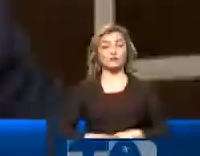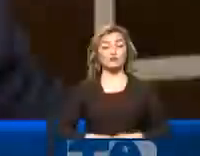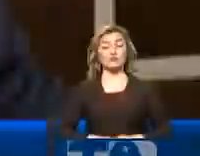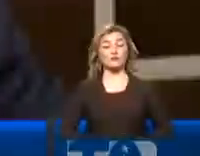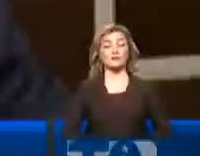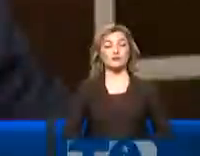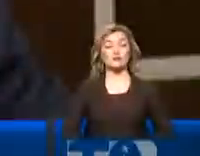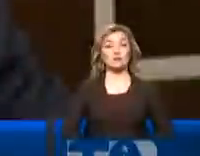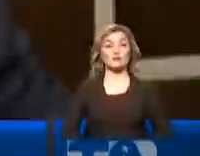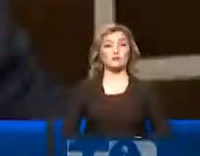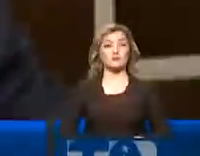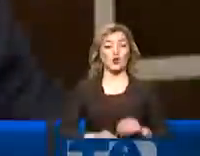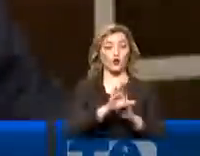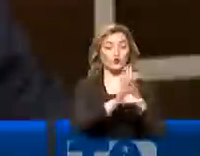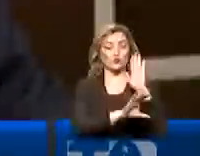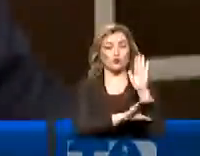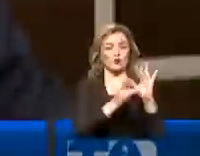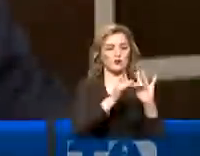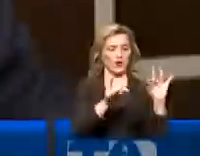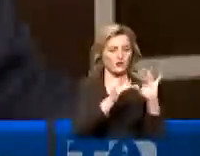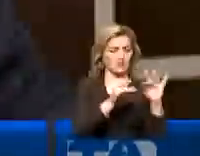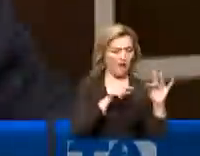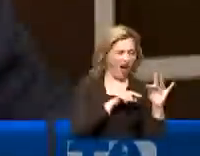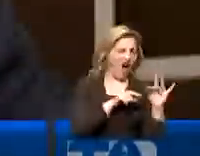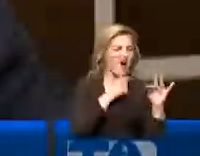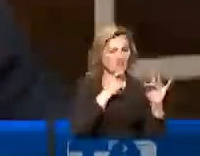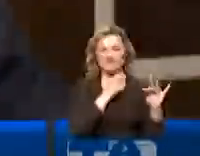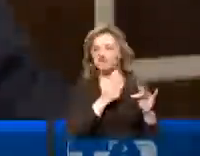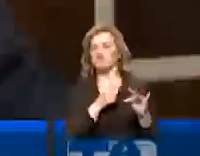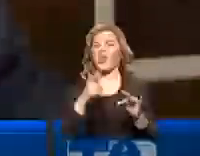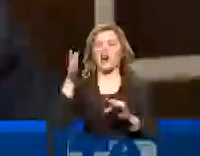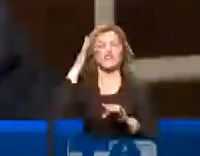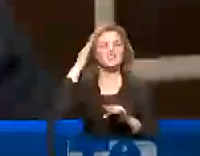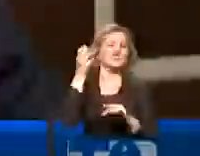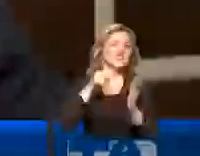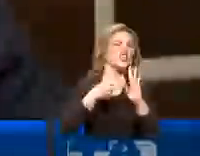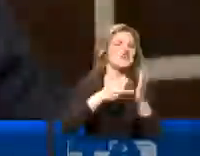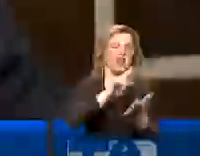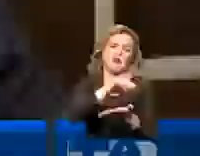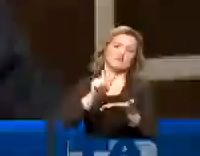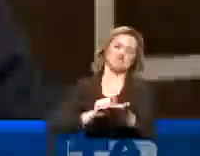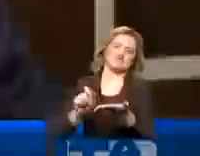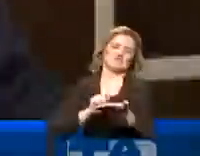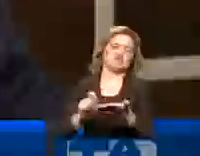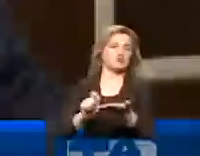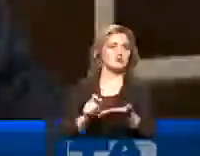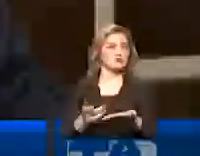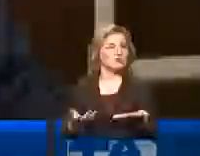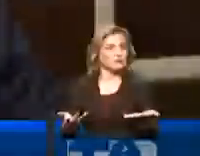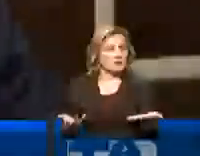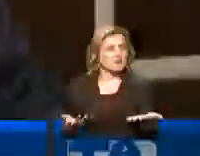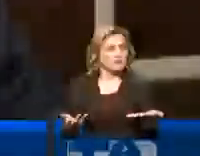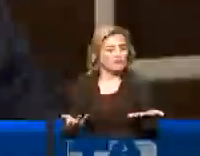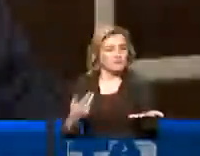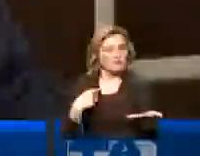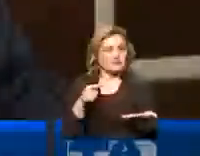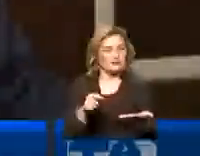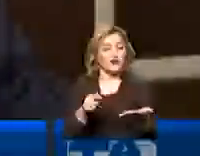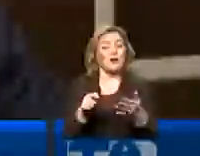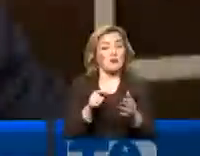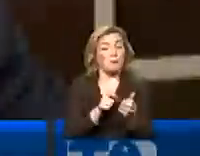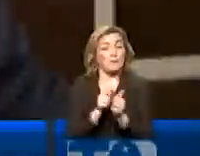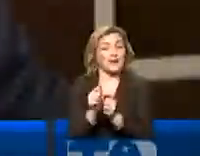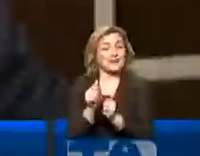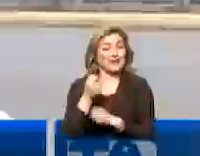de la Constitución contrario a lo que dice su texto. Es decir, la Constitución es muy clara. Para que haya allanamiento tácito deben